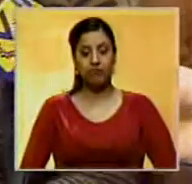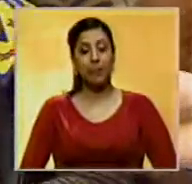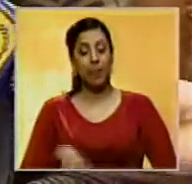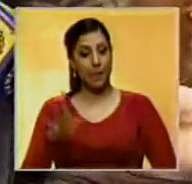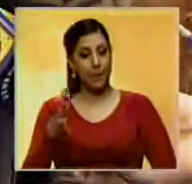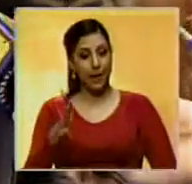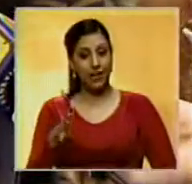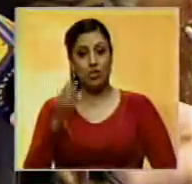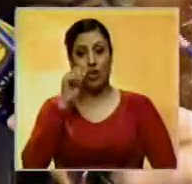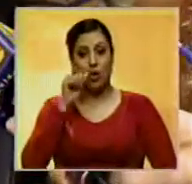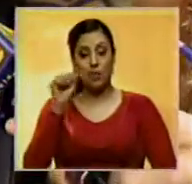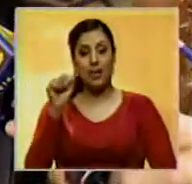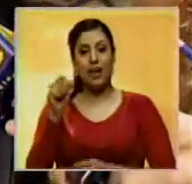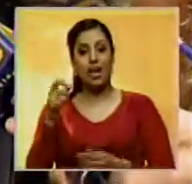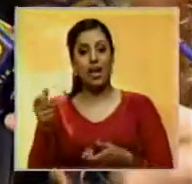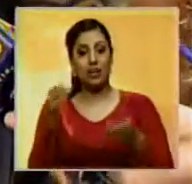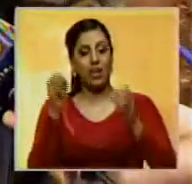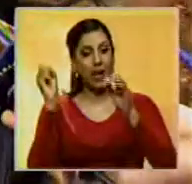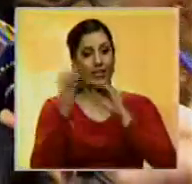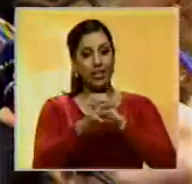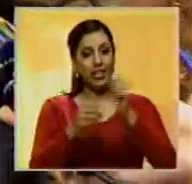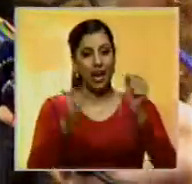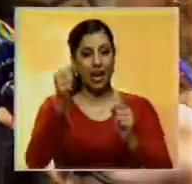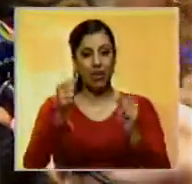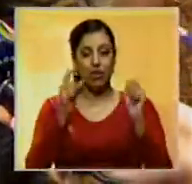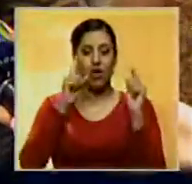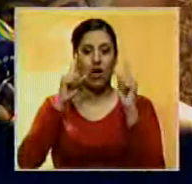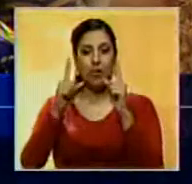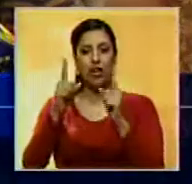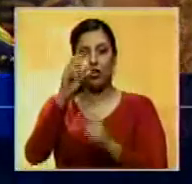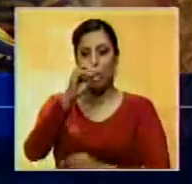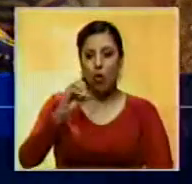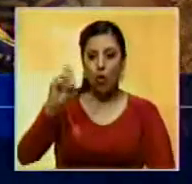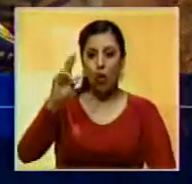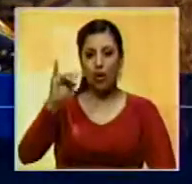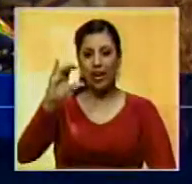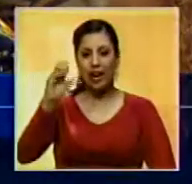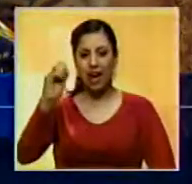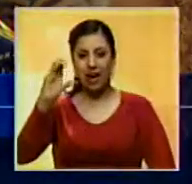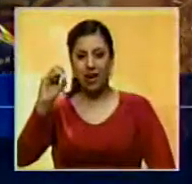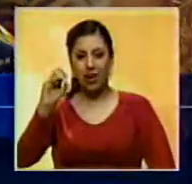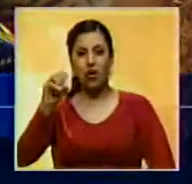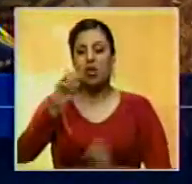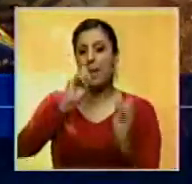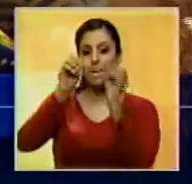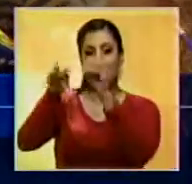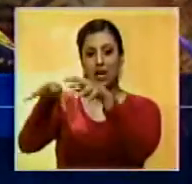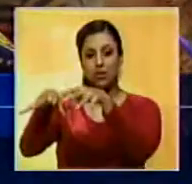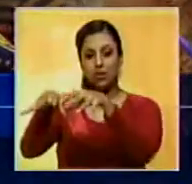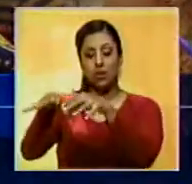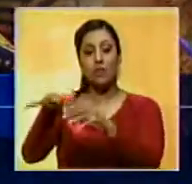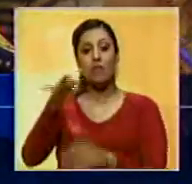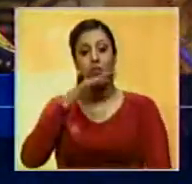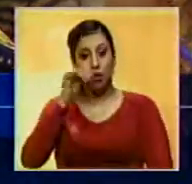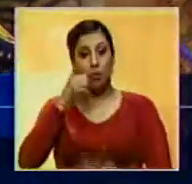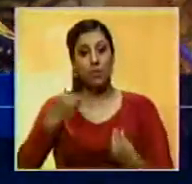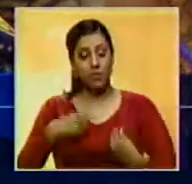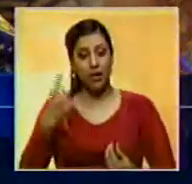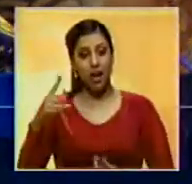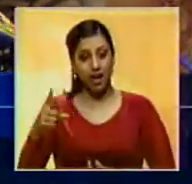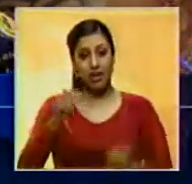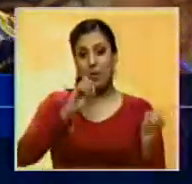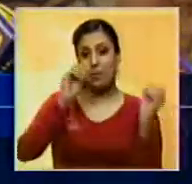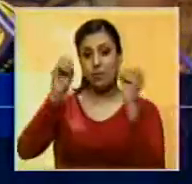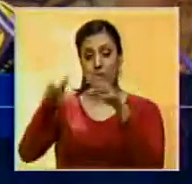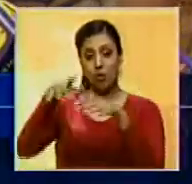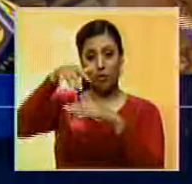Al parecer lo meten en un vehículo y se lo llevan hacia la vía de Oricao y por allí lo botaron, pues, y aún estaba vivo cuando lo